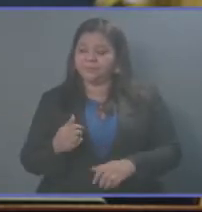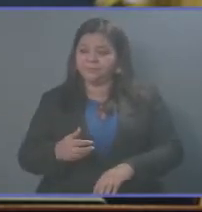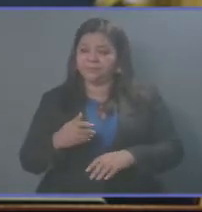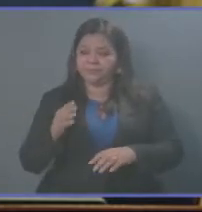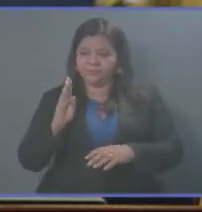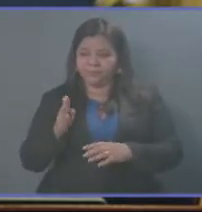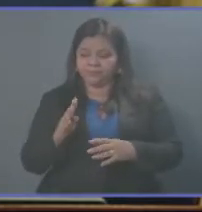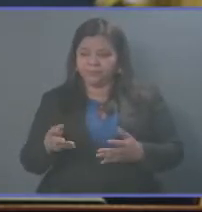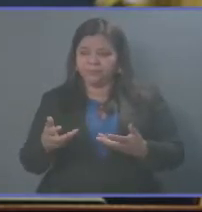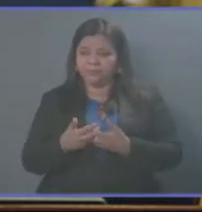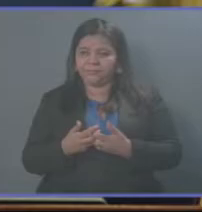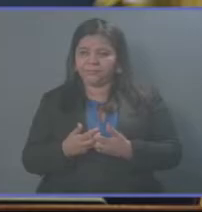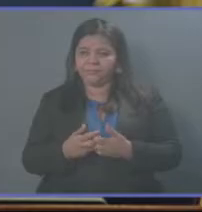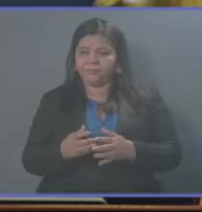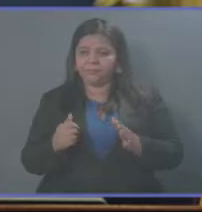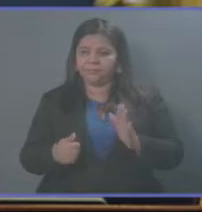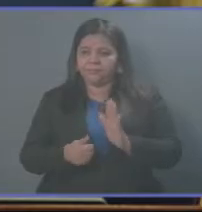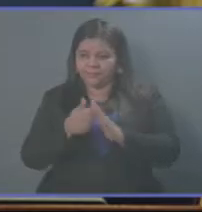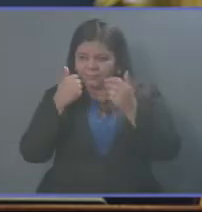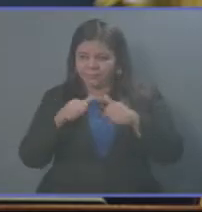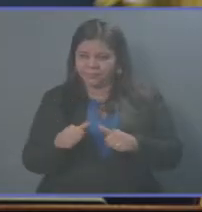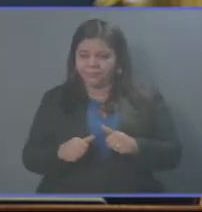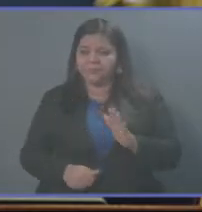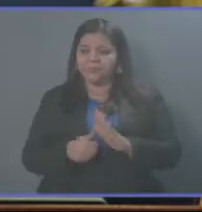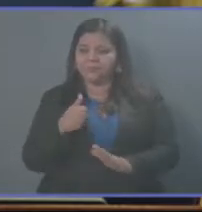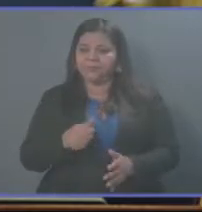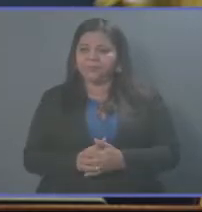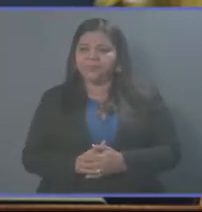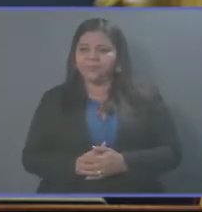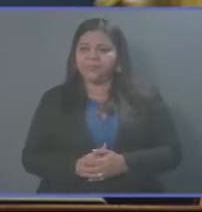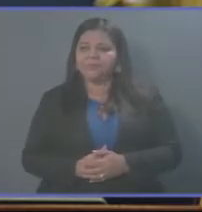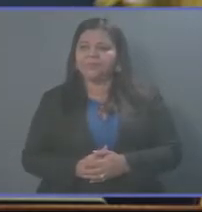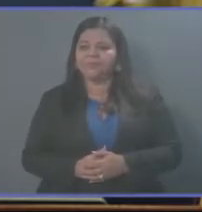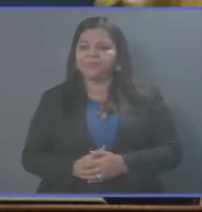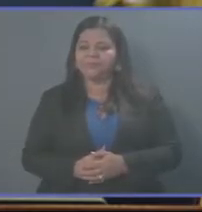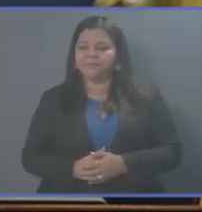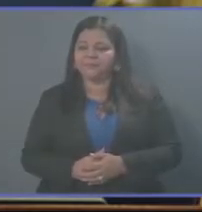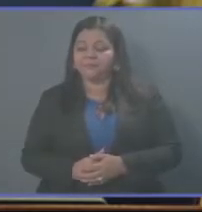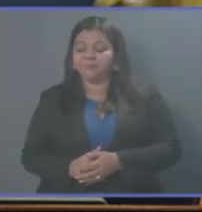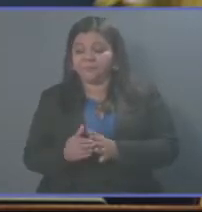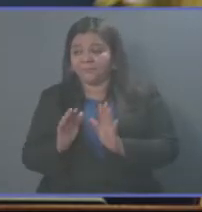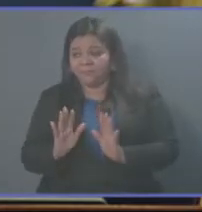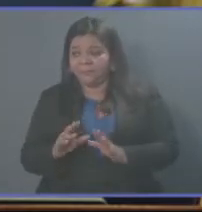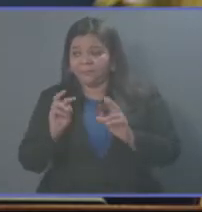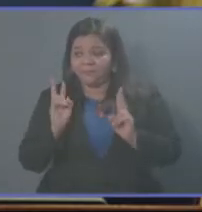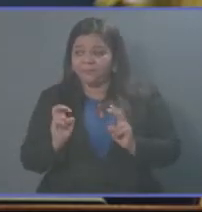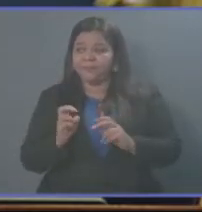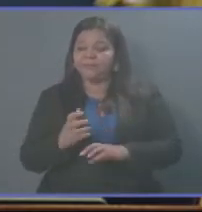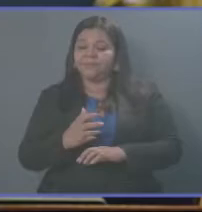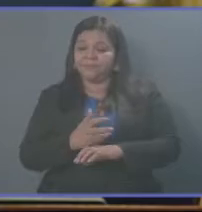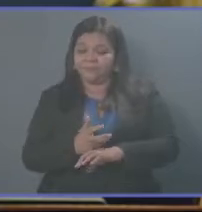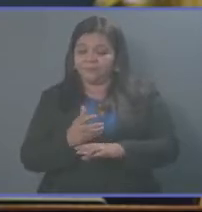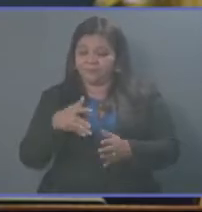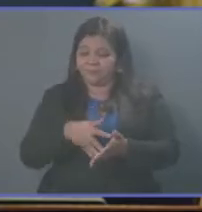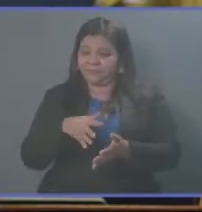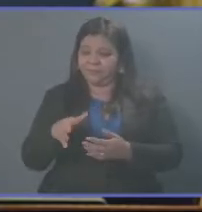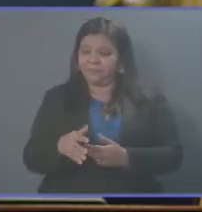asunto de desarrollo. Por otra parte, el transporte público rural